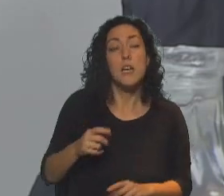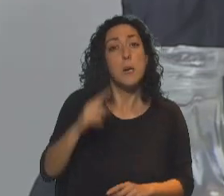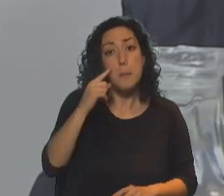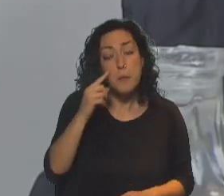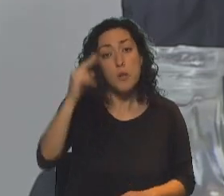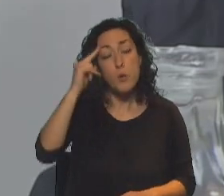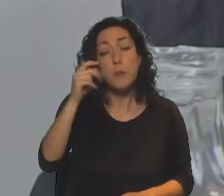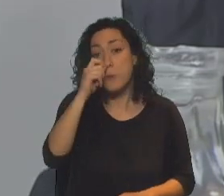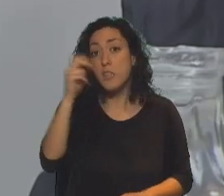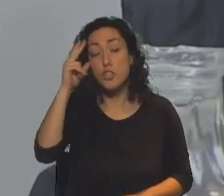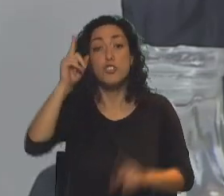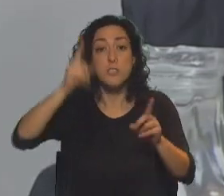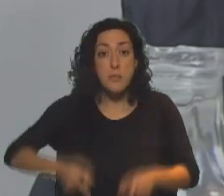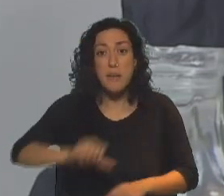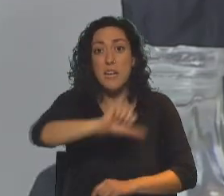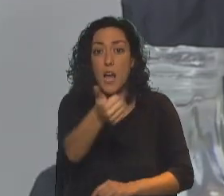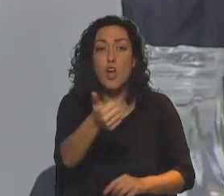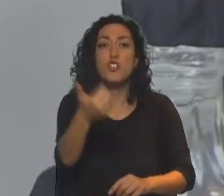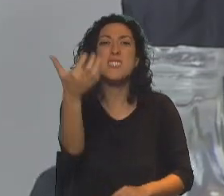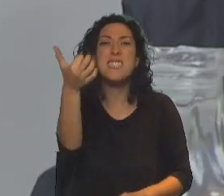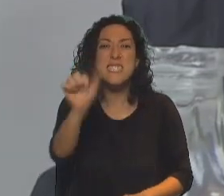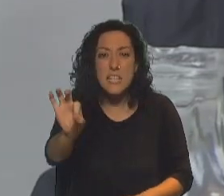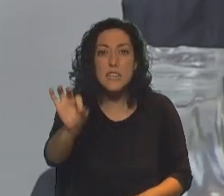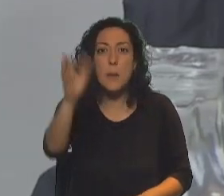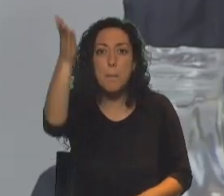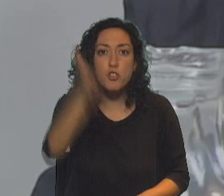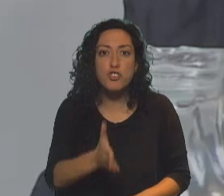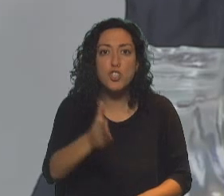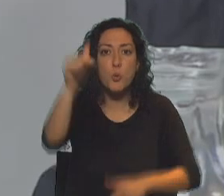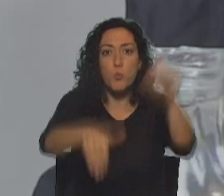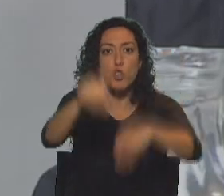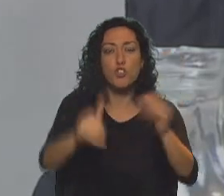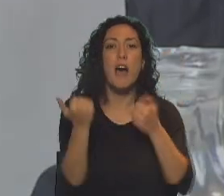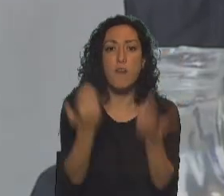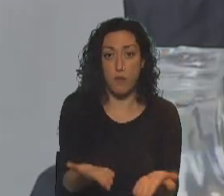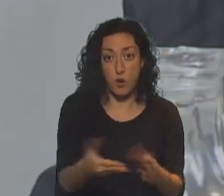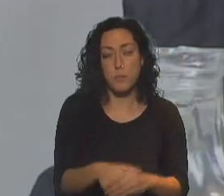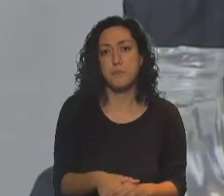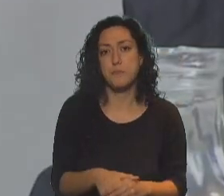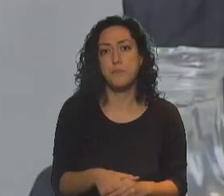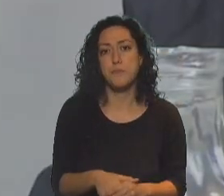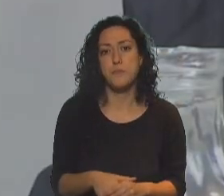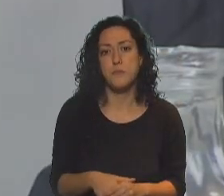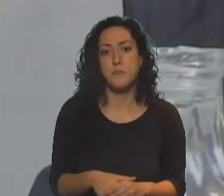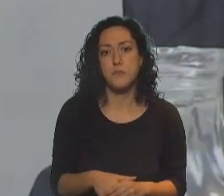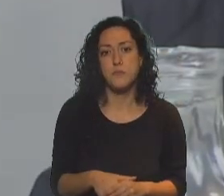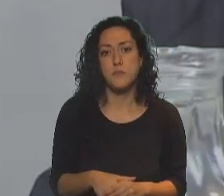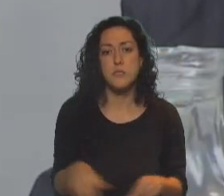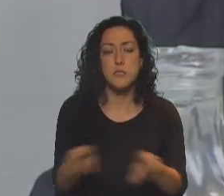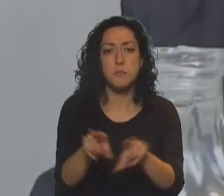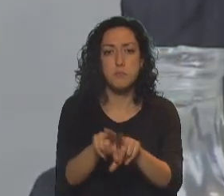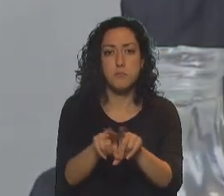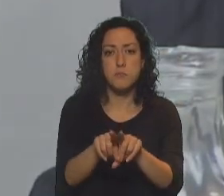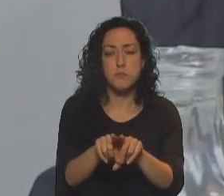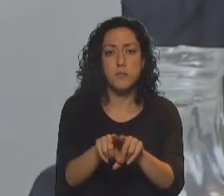anterior, por más del 60% de los votos. Pero la crisis del crack del 29,